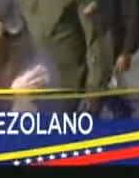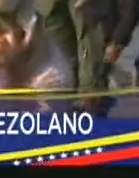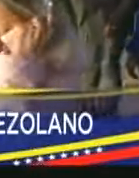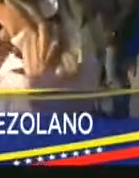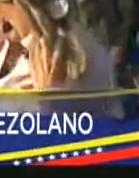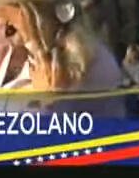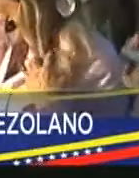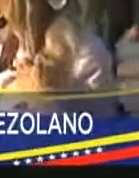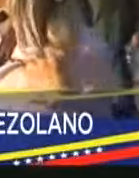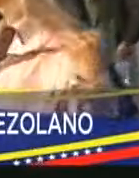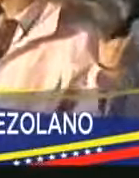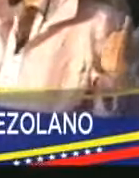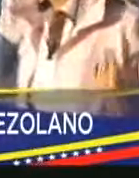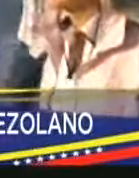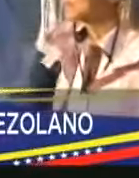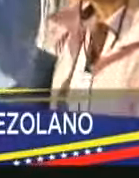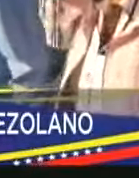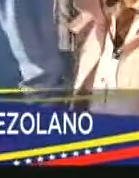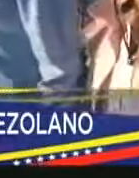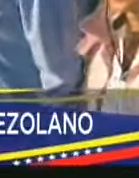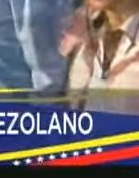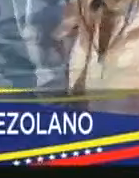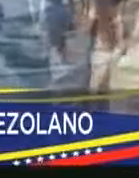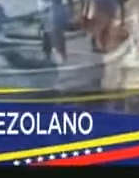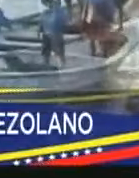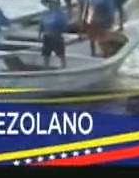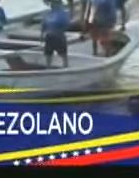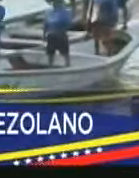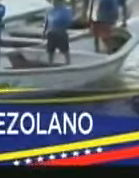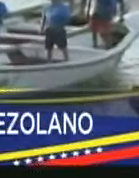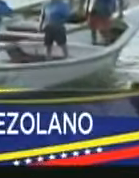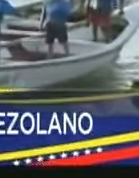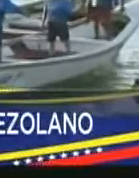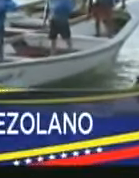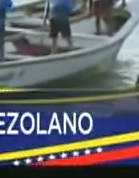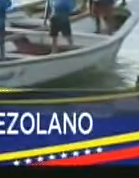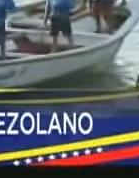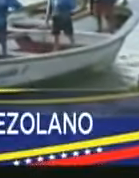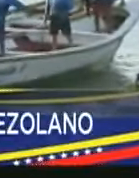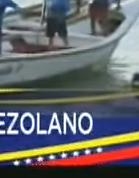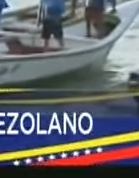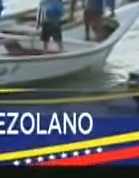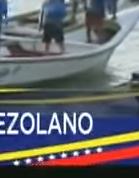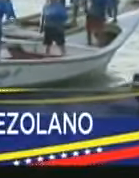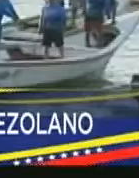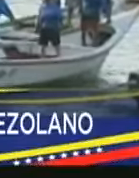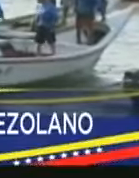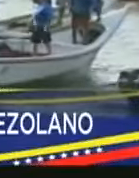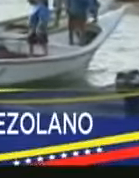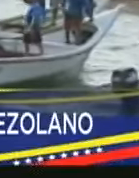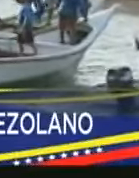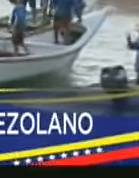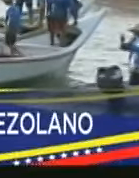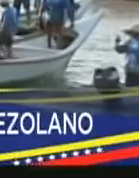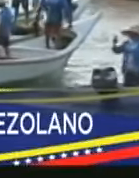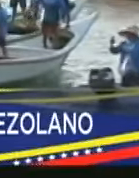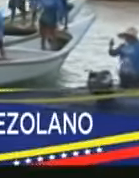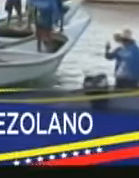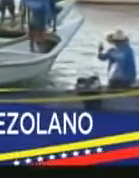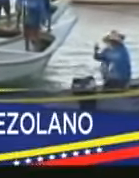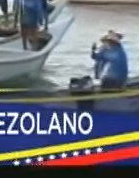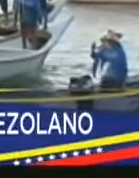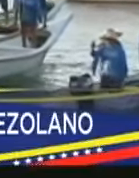y que hoy pues han sido desde hace más de 500 años, la producción de la pesca ha estado presente en nuestro país.